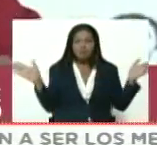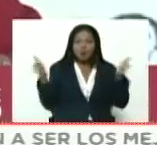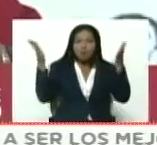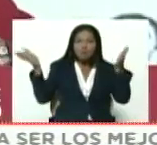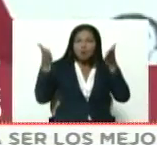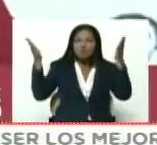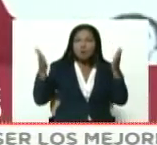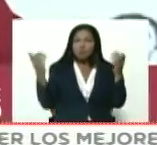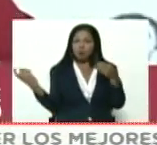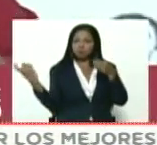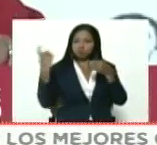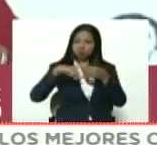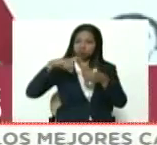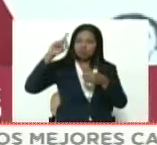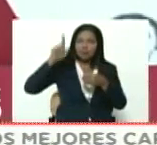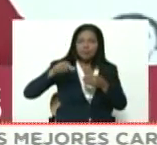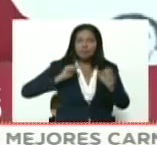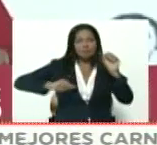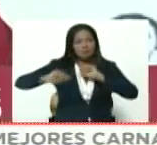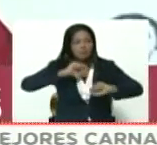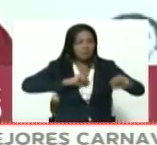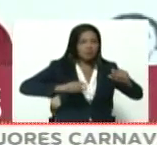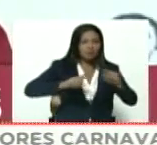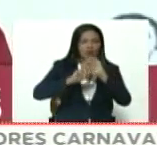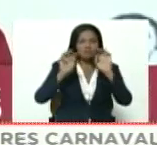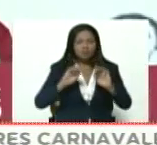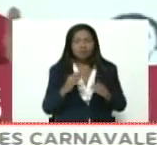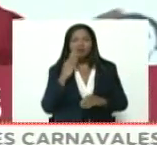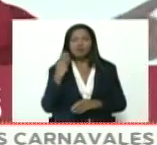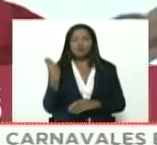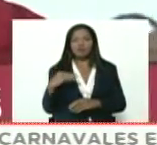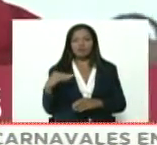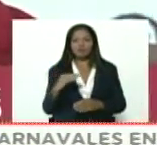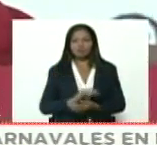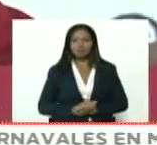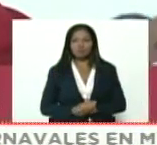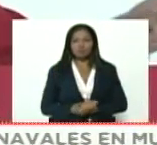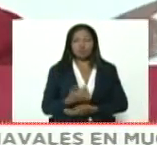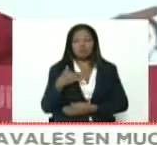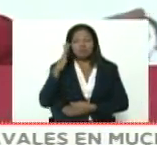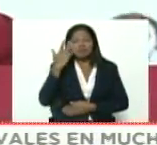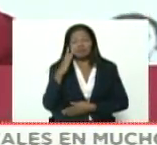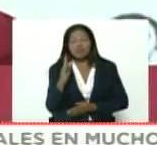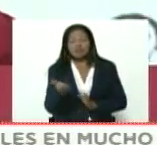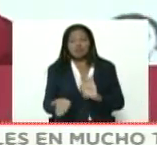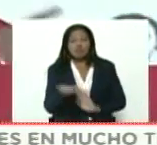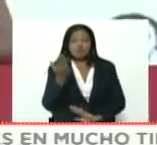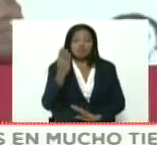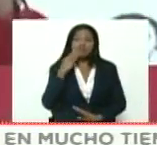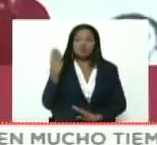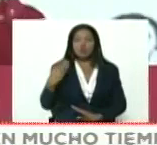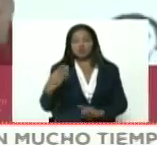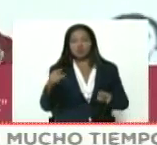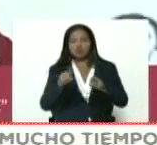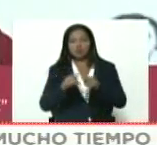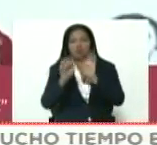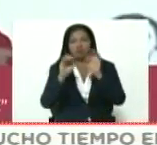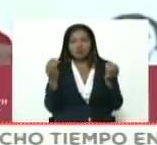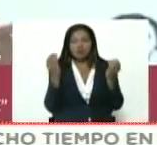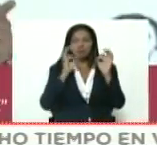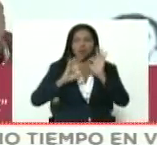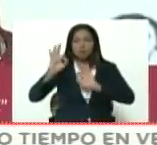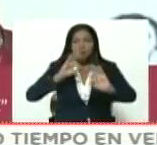motivar, incorporar, movilizar a la juventud. Me parece muy importante que la juventud esté